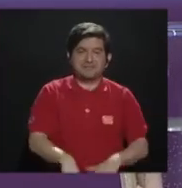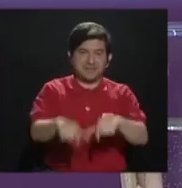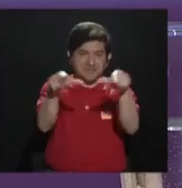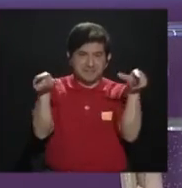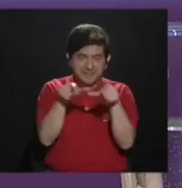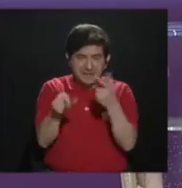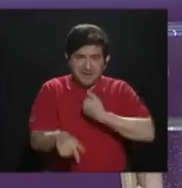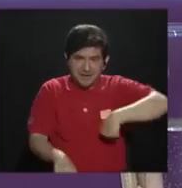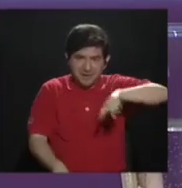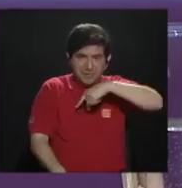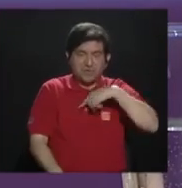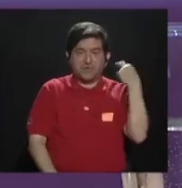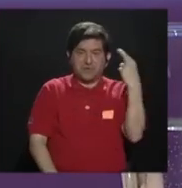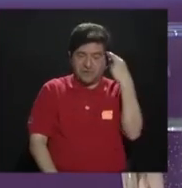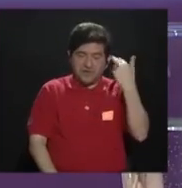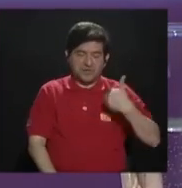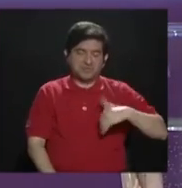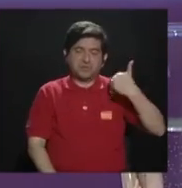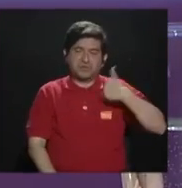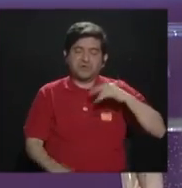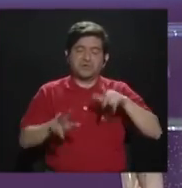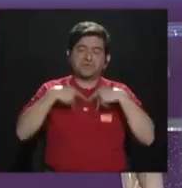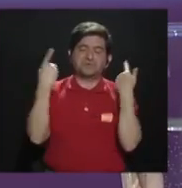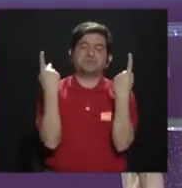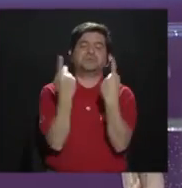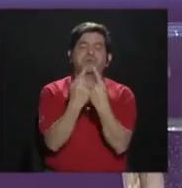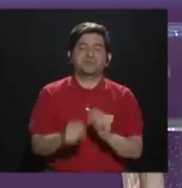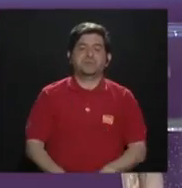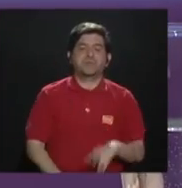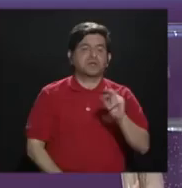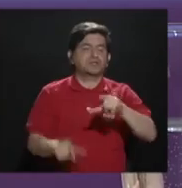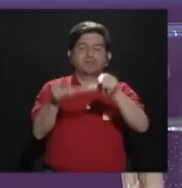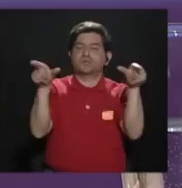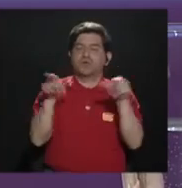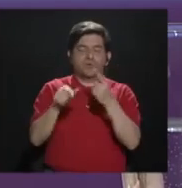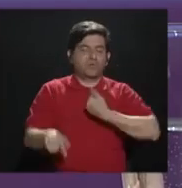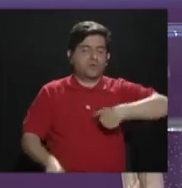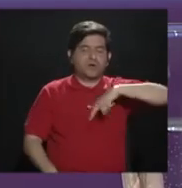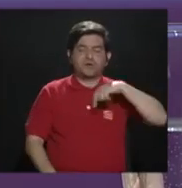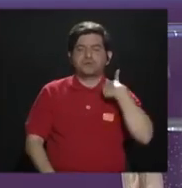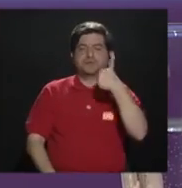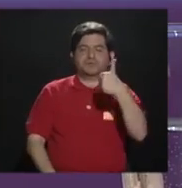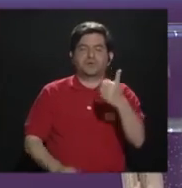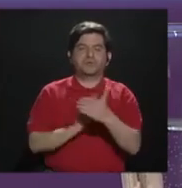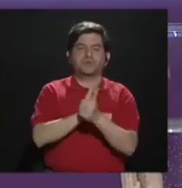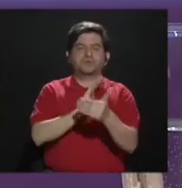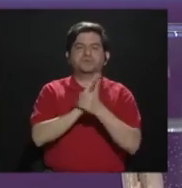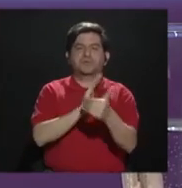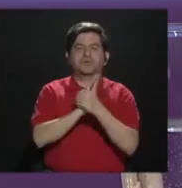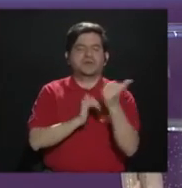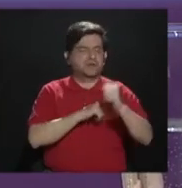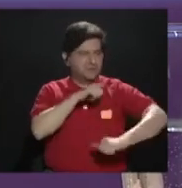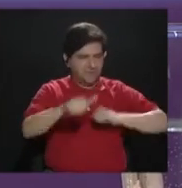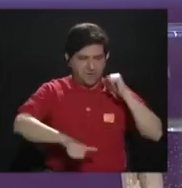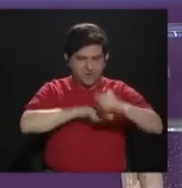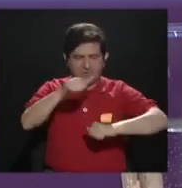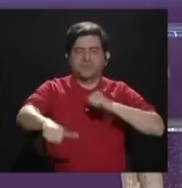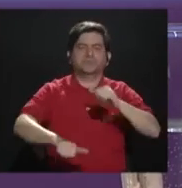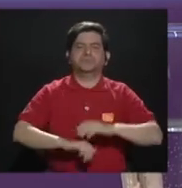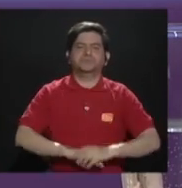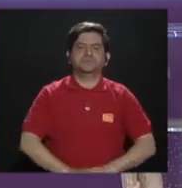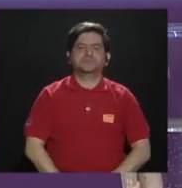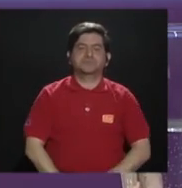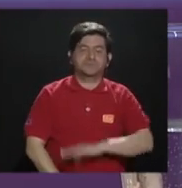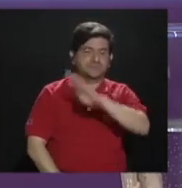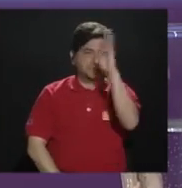que estamos se los debemos a los hombres de nuestro partido y que no son lugares que nos hemos ganado gracias a nuestra capacidad, a nuestro esfuerzo, a nuestra lucha,